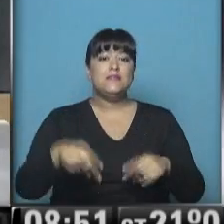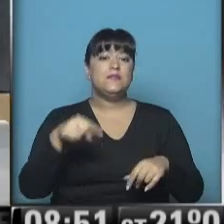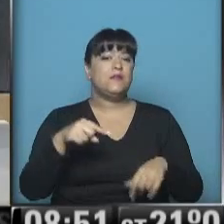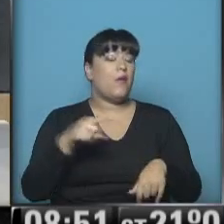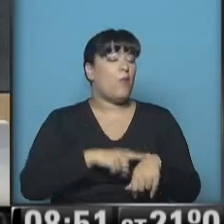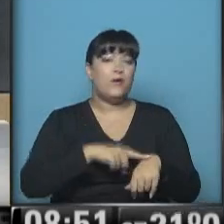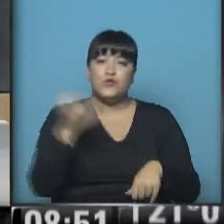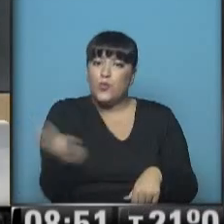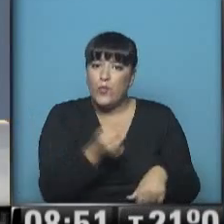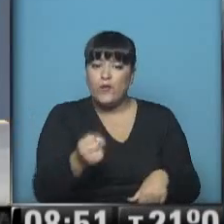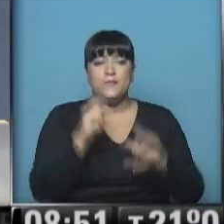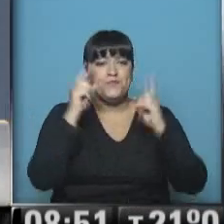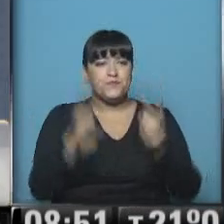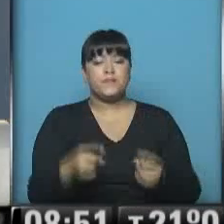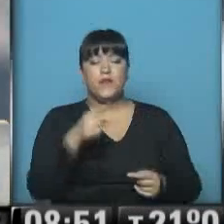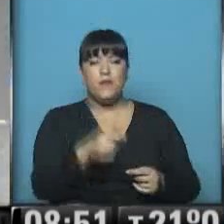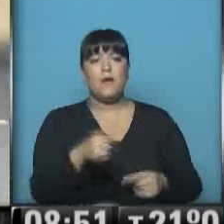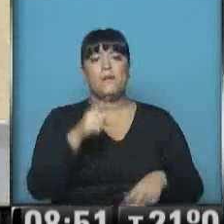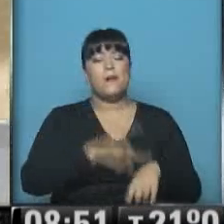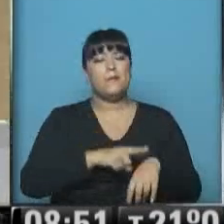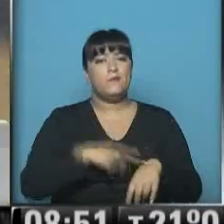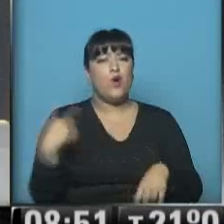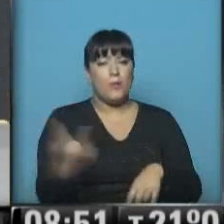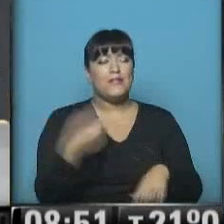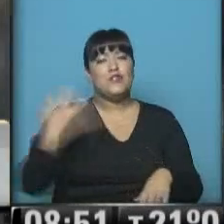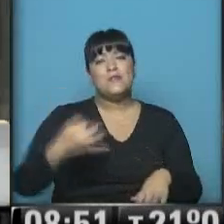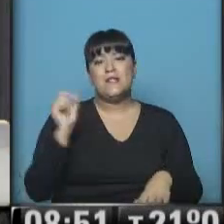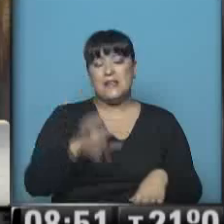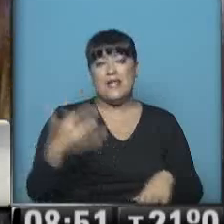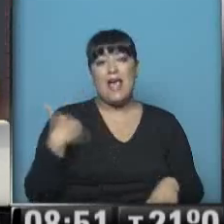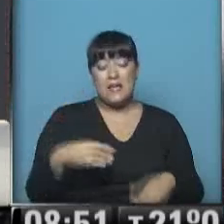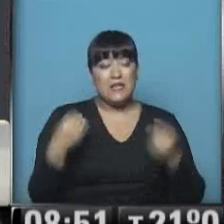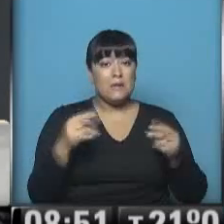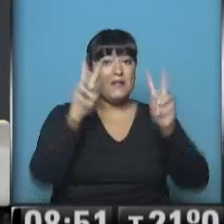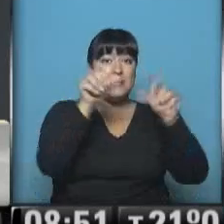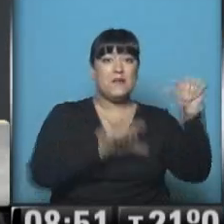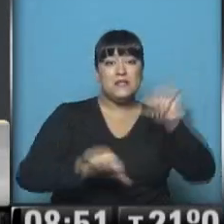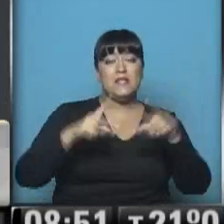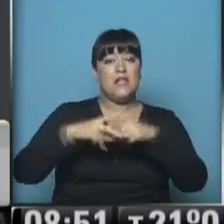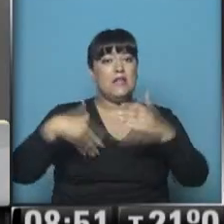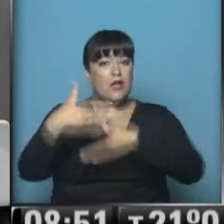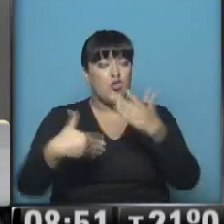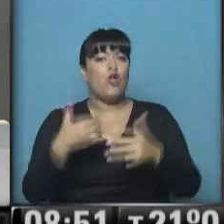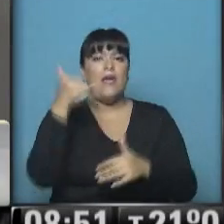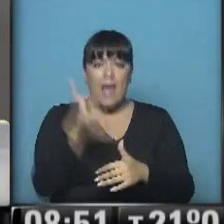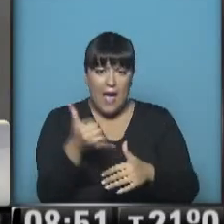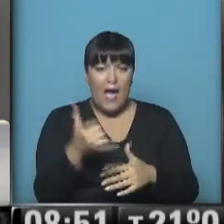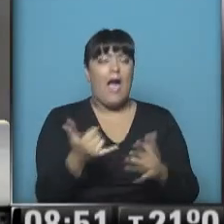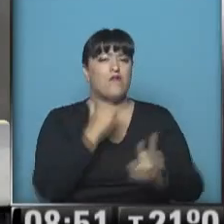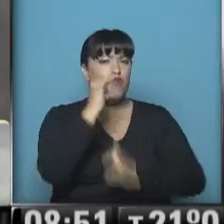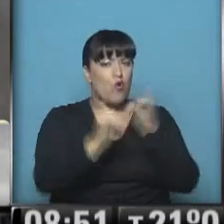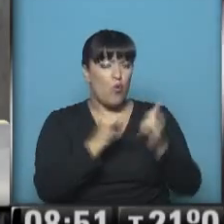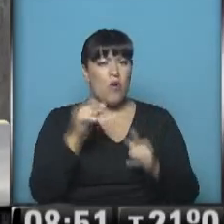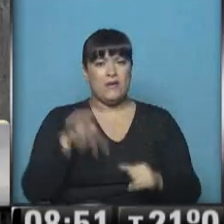también por el lado del momento particular que está viviendo en la argentina donde la ciencia y la tecnología tienen un espacio en el corazón